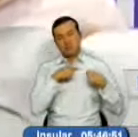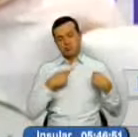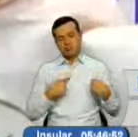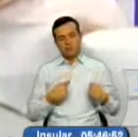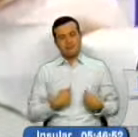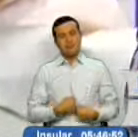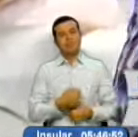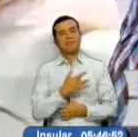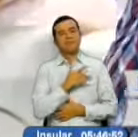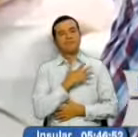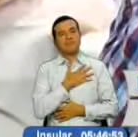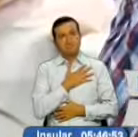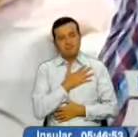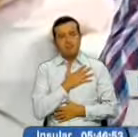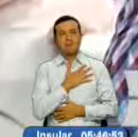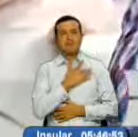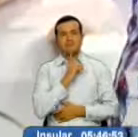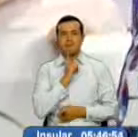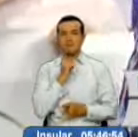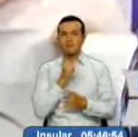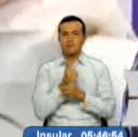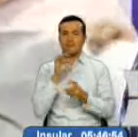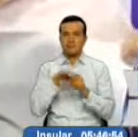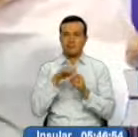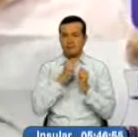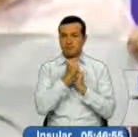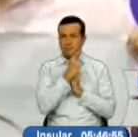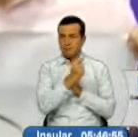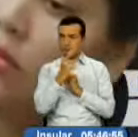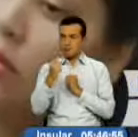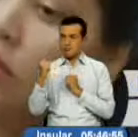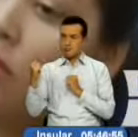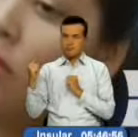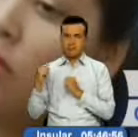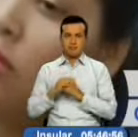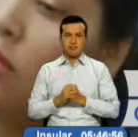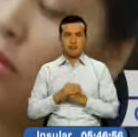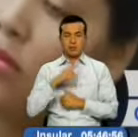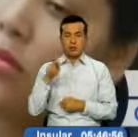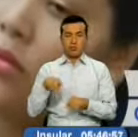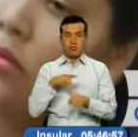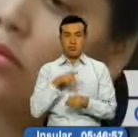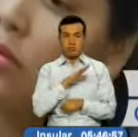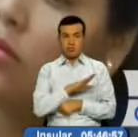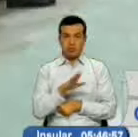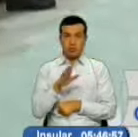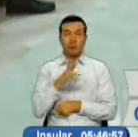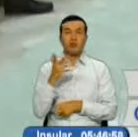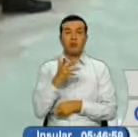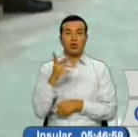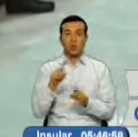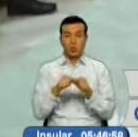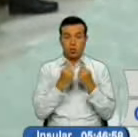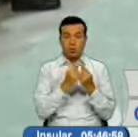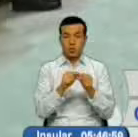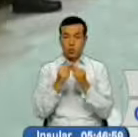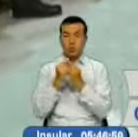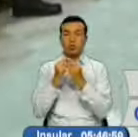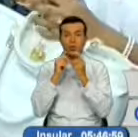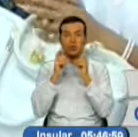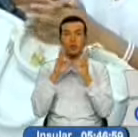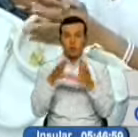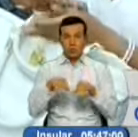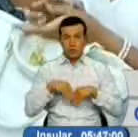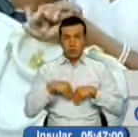que fueron vistas en el voto de cada uno de los ecuatorianos. Los profesionales que conforman estos grupos reconocieron